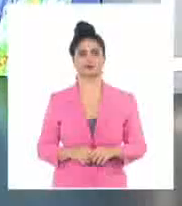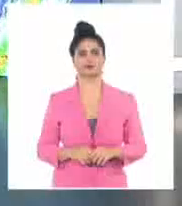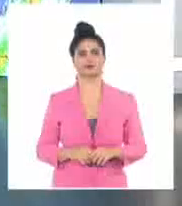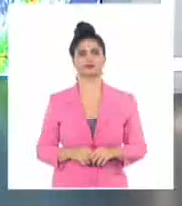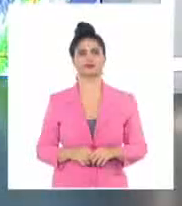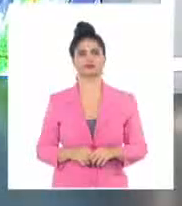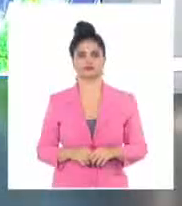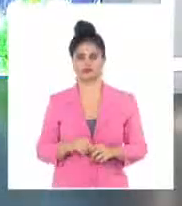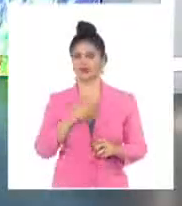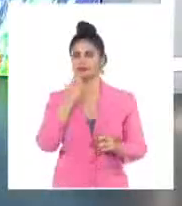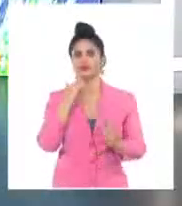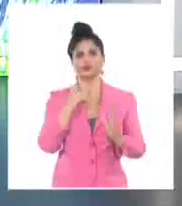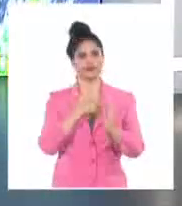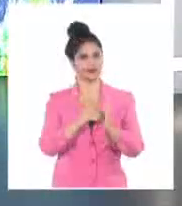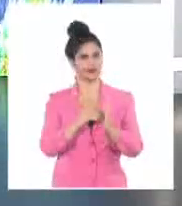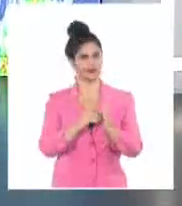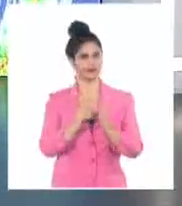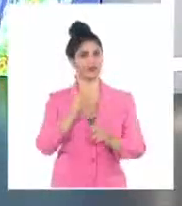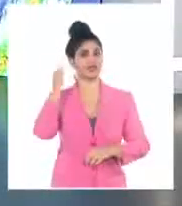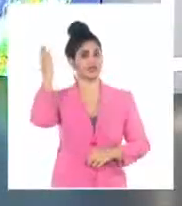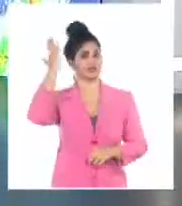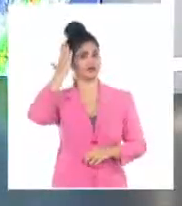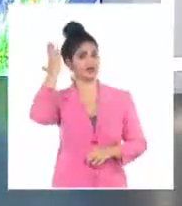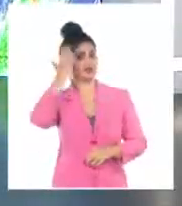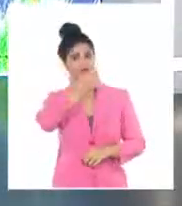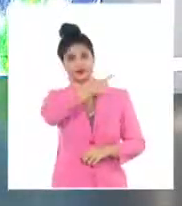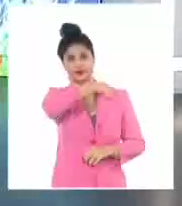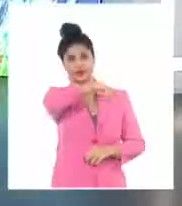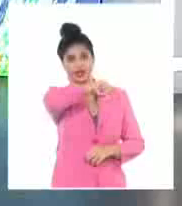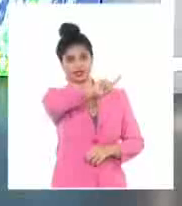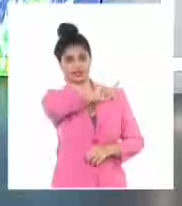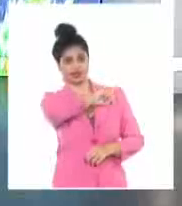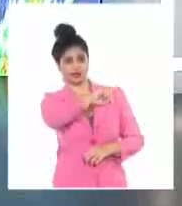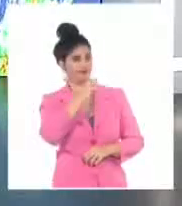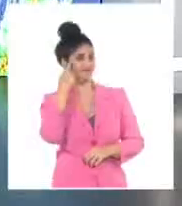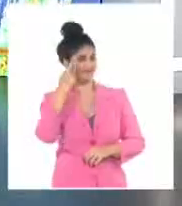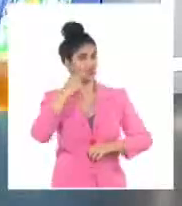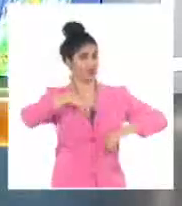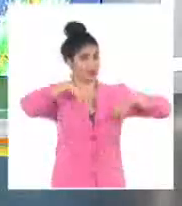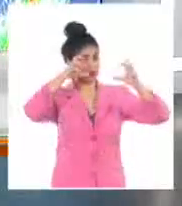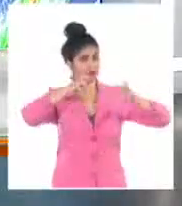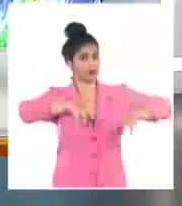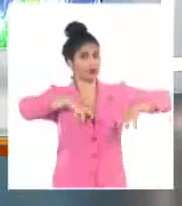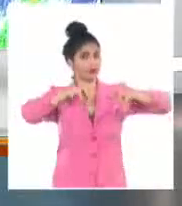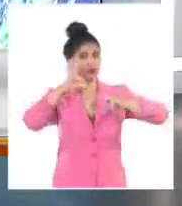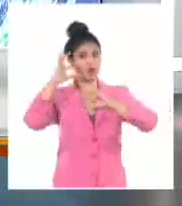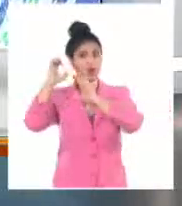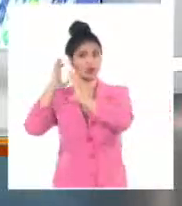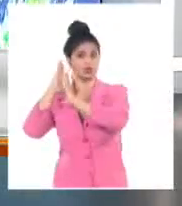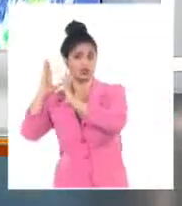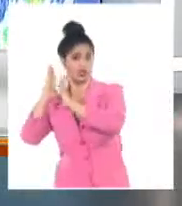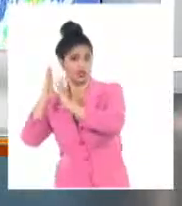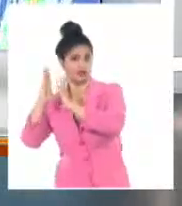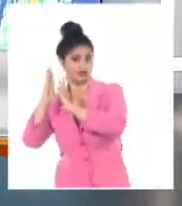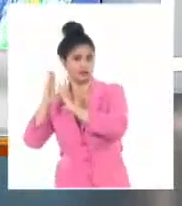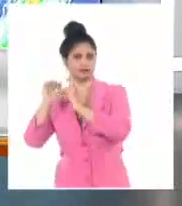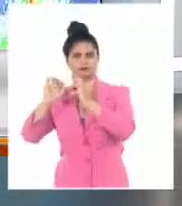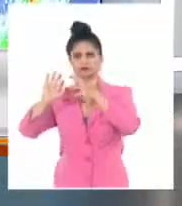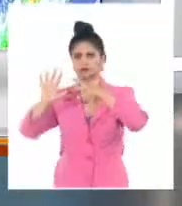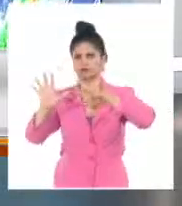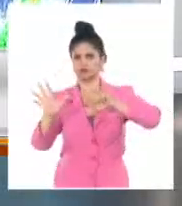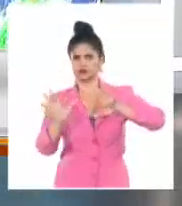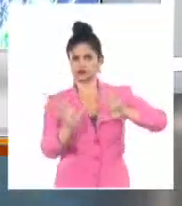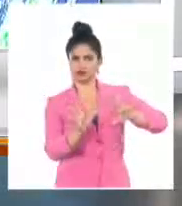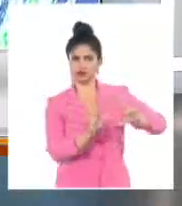Buenas tardes. El frente frío que llegó durante el día ayer produciendo chubascos y lluvias en la parte occidental del país ya se traslada sobre la parte oriental del